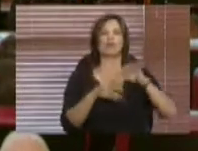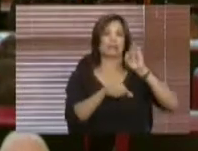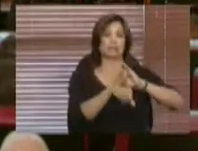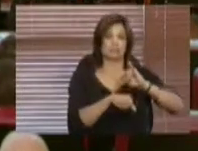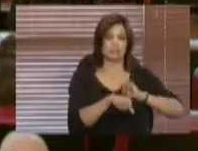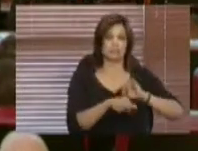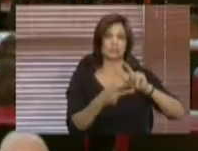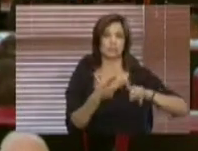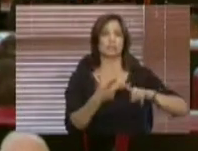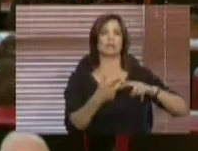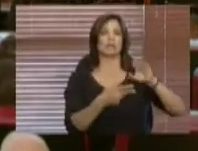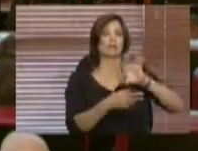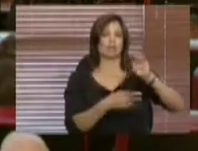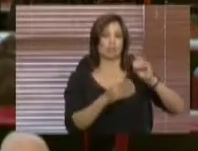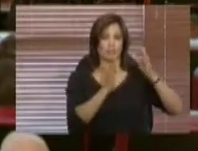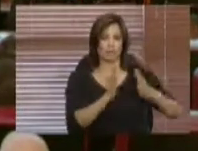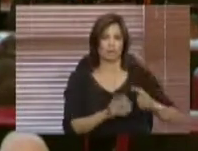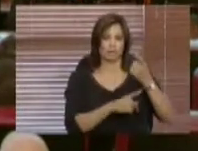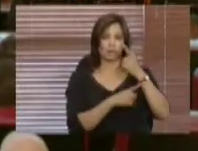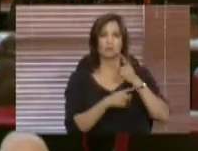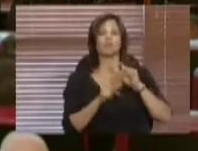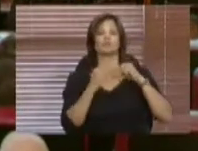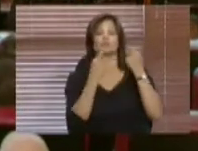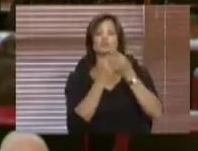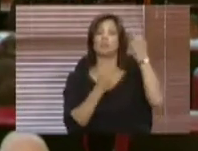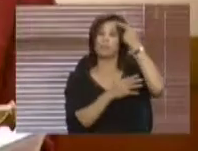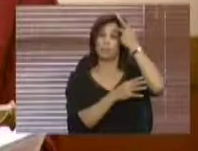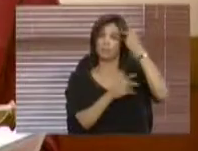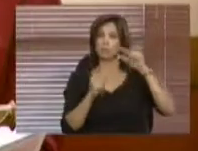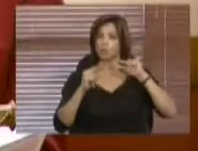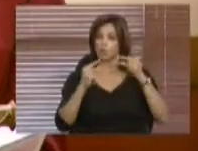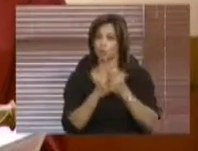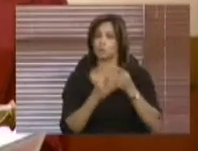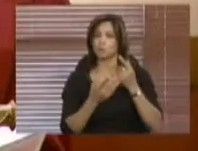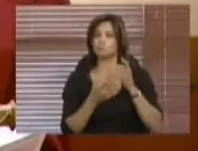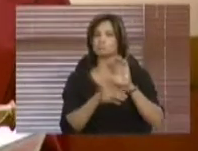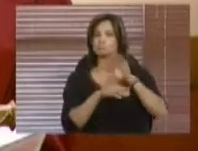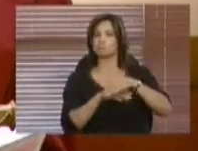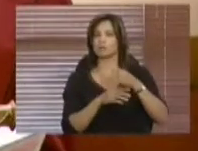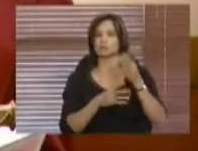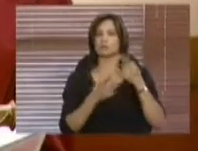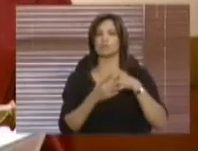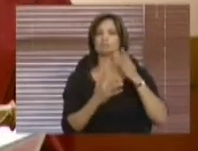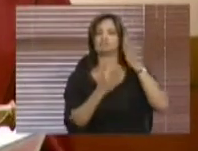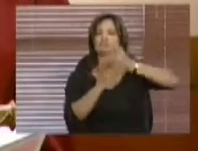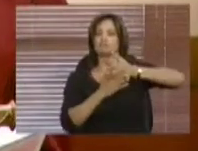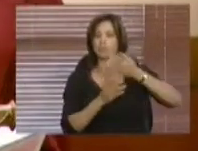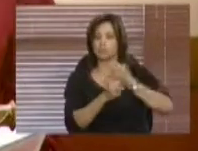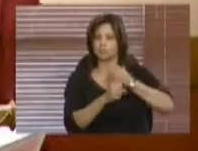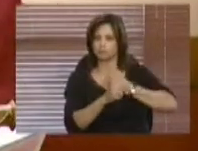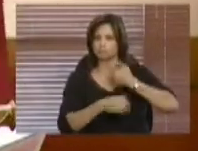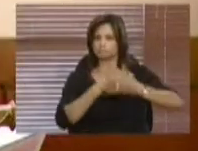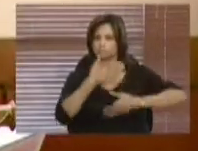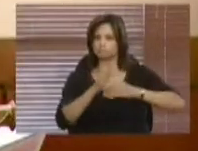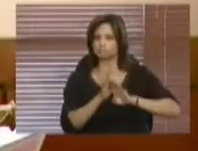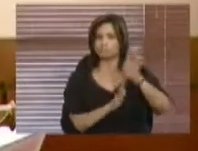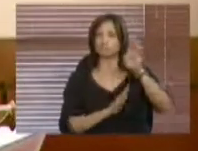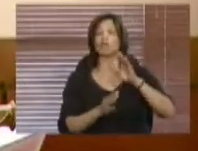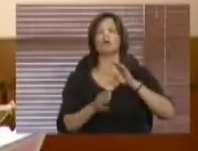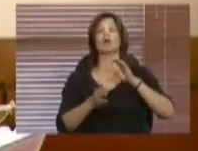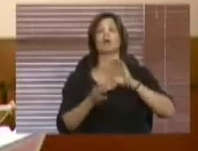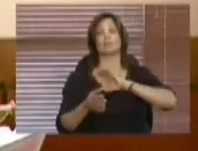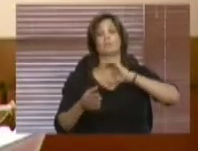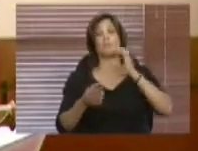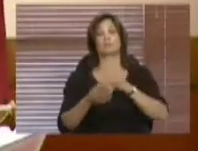iglesias, el empresariado, los partidos políticos o grupos de presión que pudieran entorpecer su labor. El poder